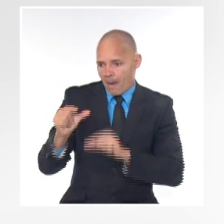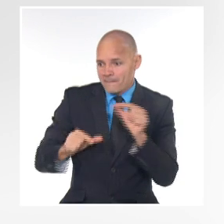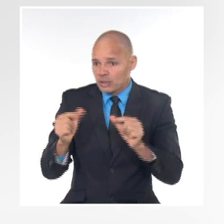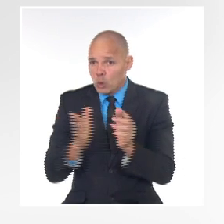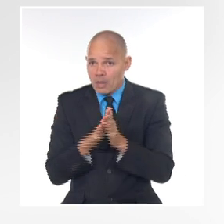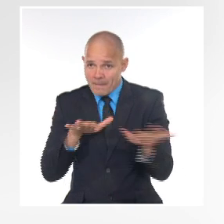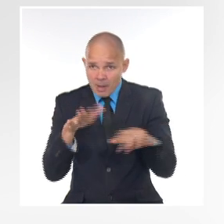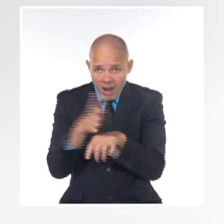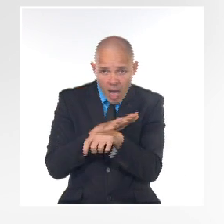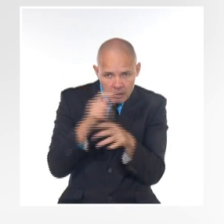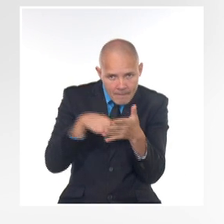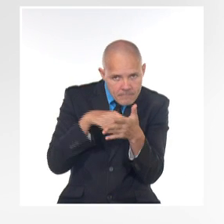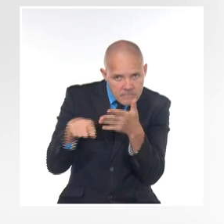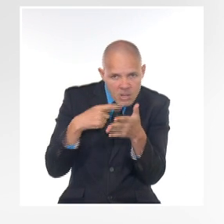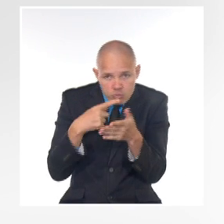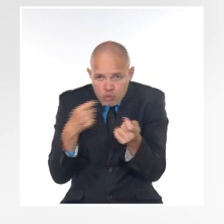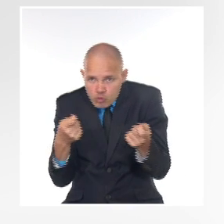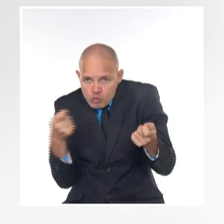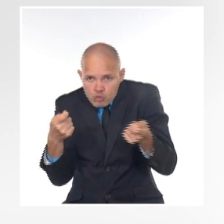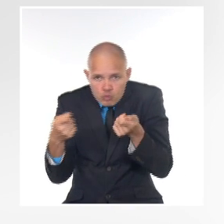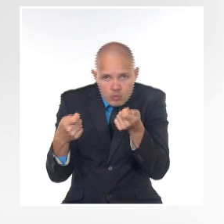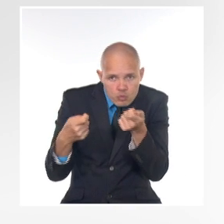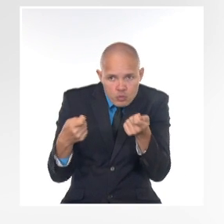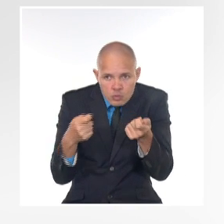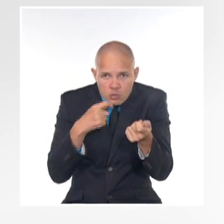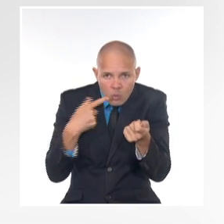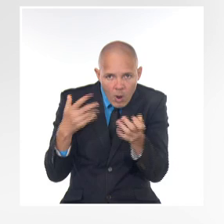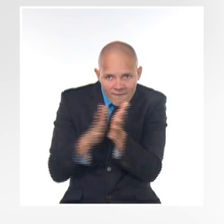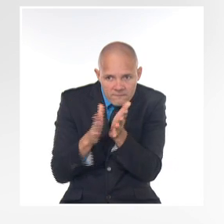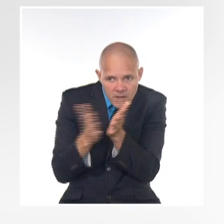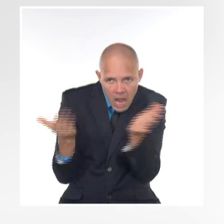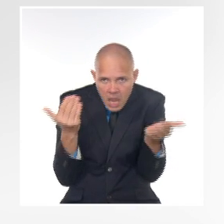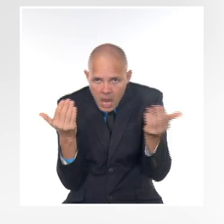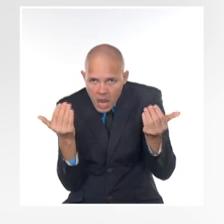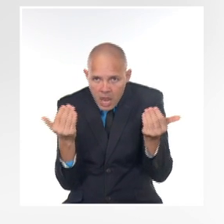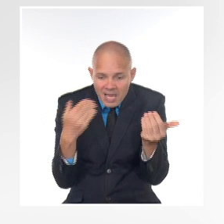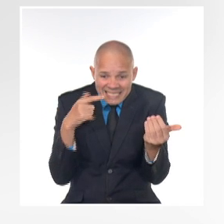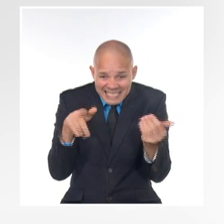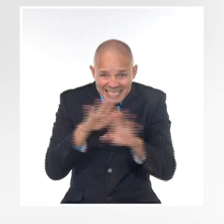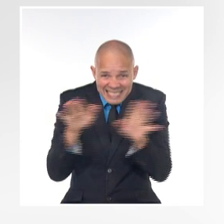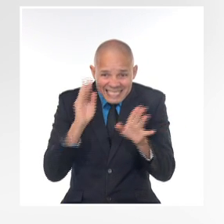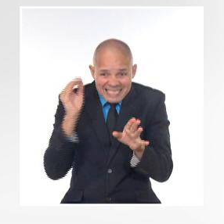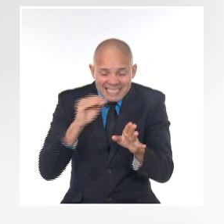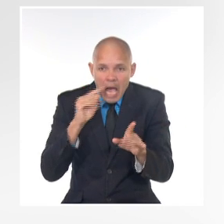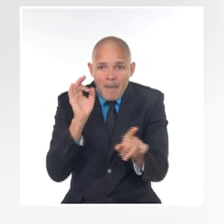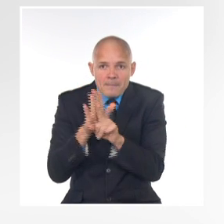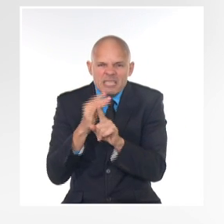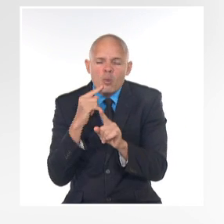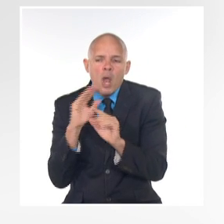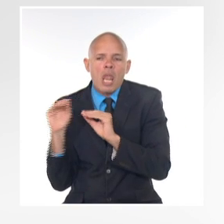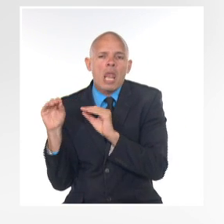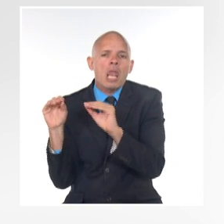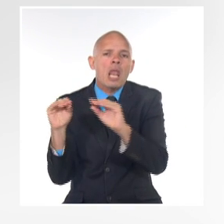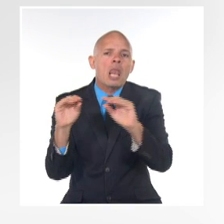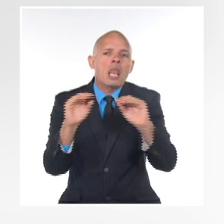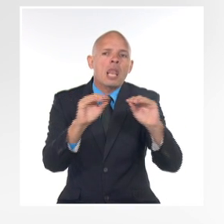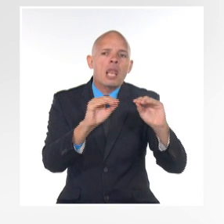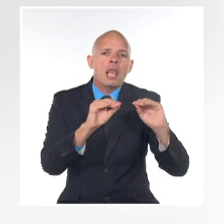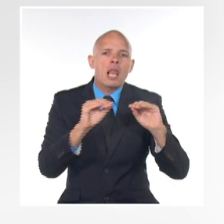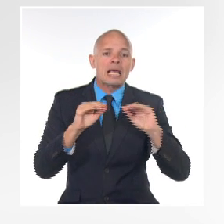evento con asuntos existentes o explotan la distorsión natural que acompaña la comunicación boca a boca. El evento o tema